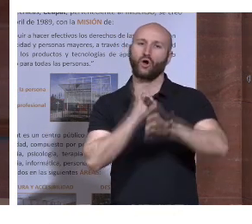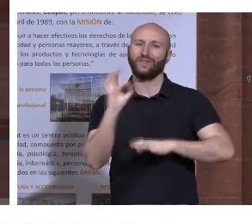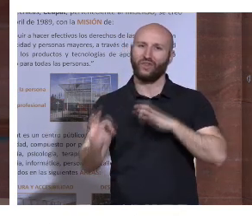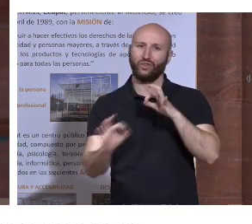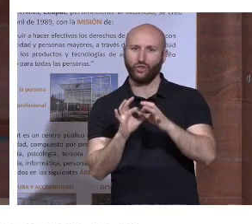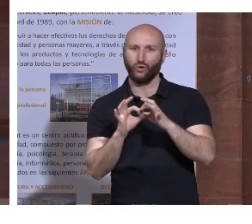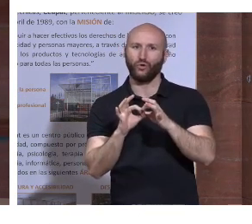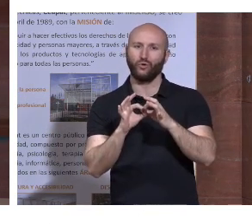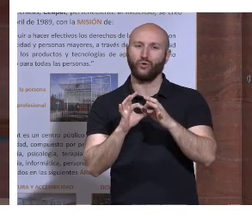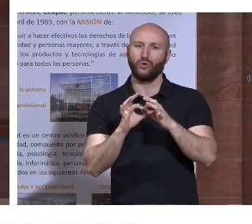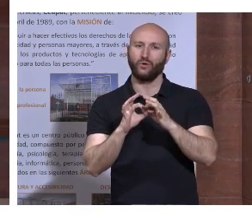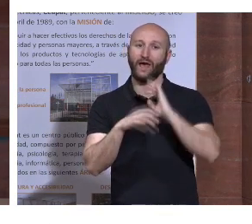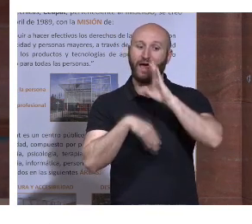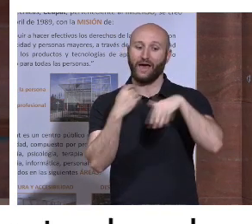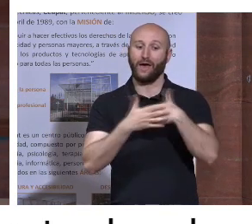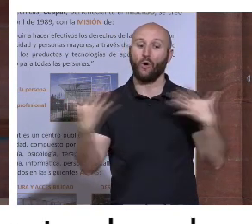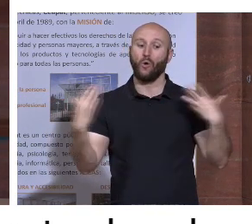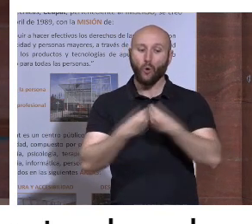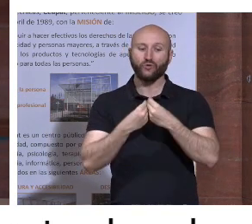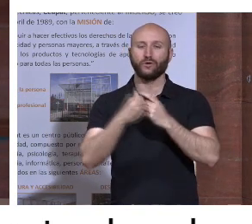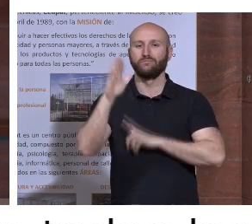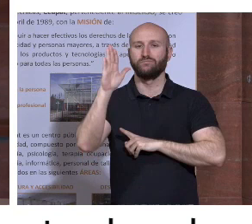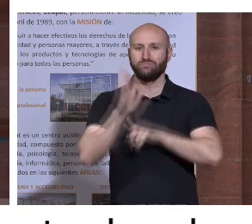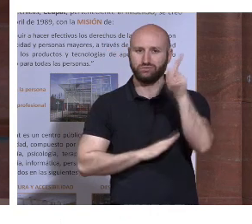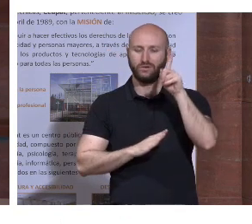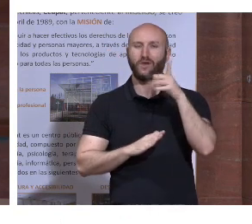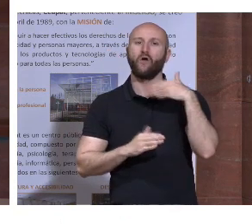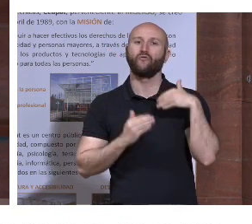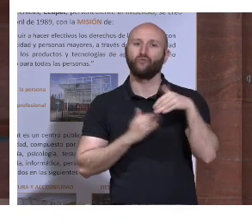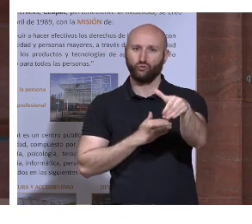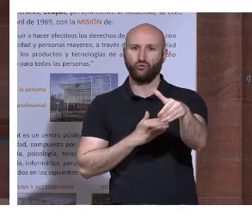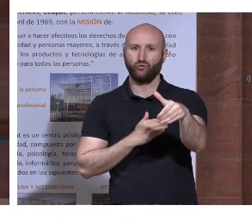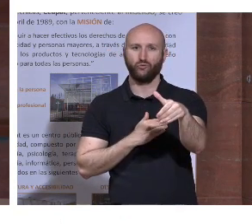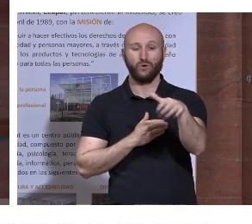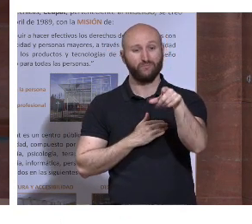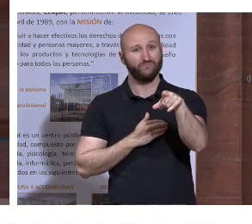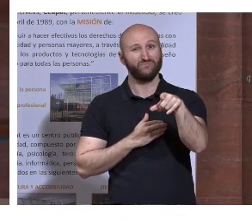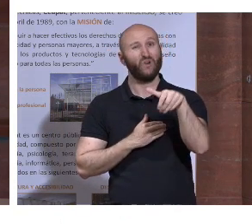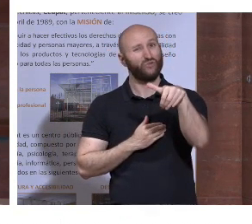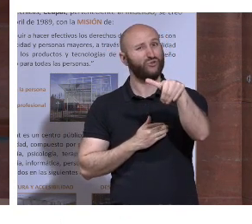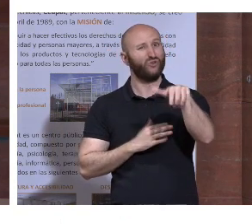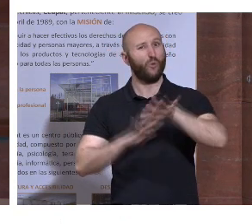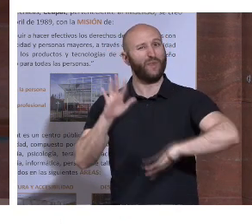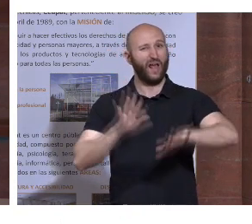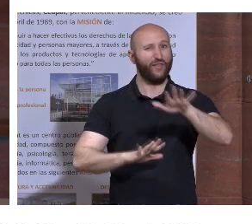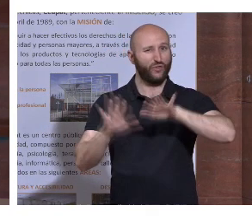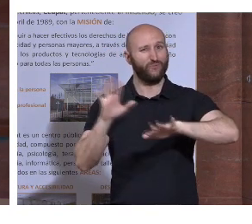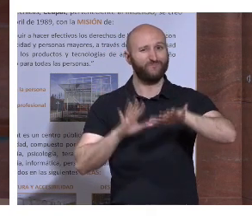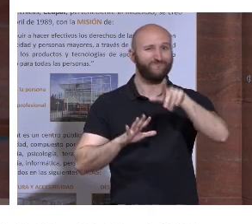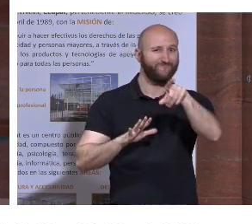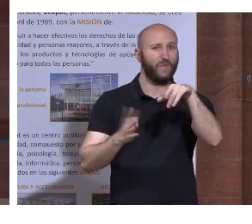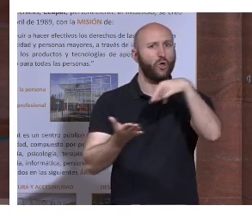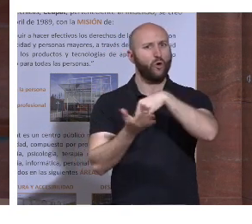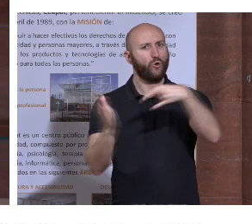organizaciones para juntos avanzar en este futuro, que es un futuro complicado, es un futuro